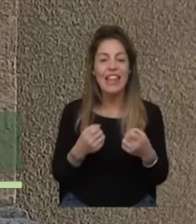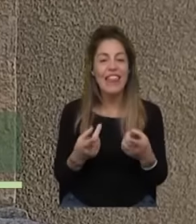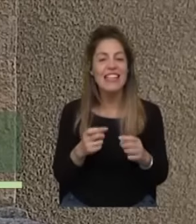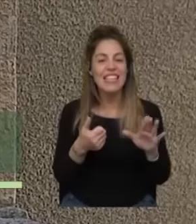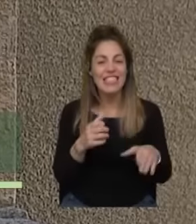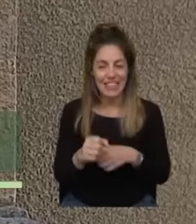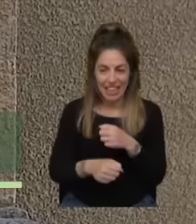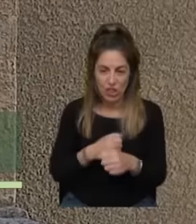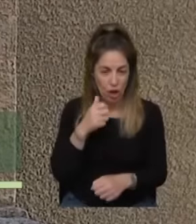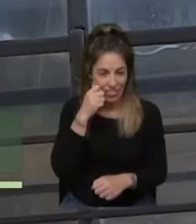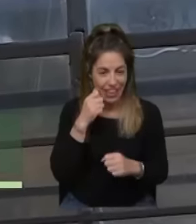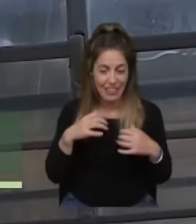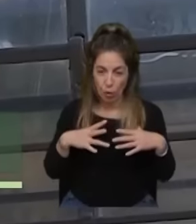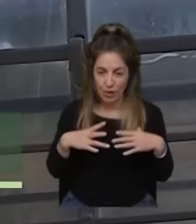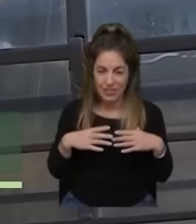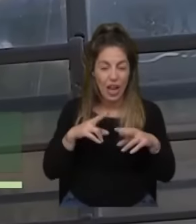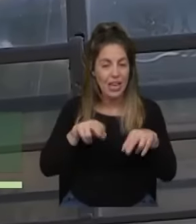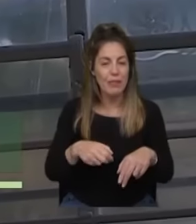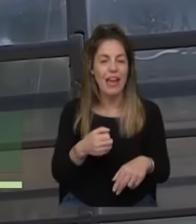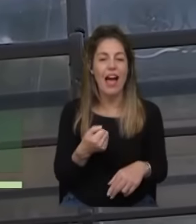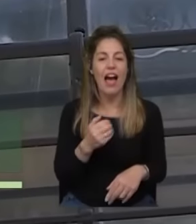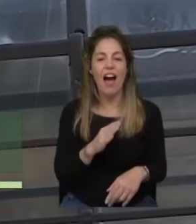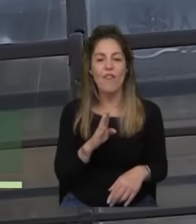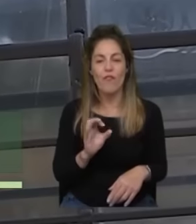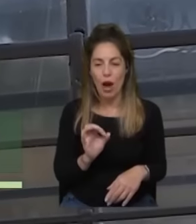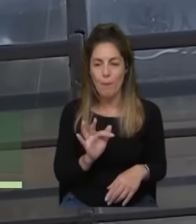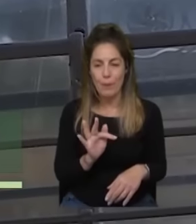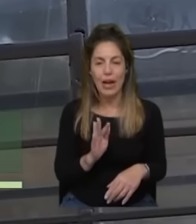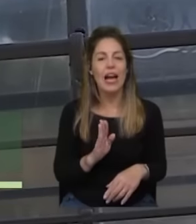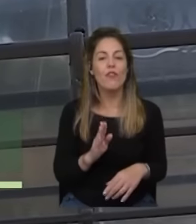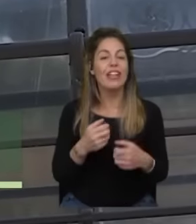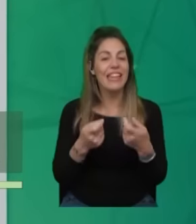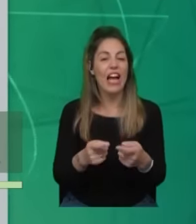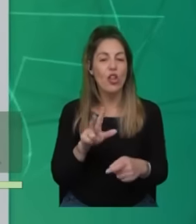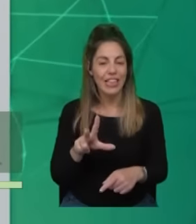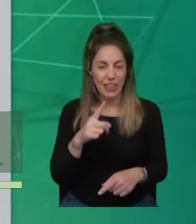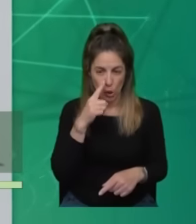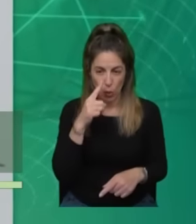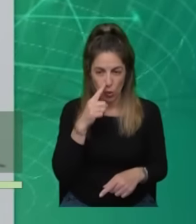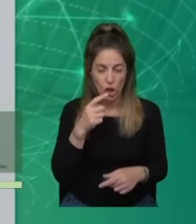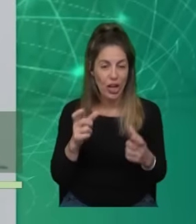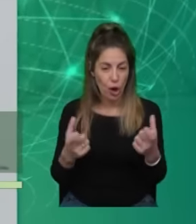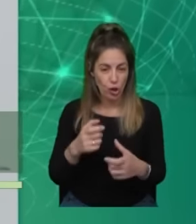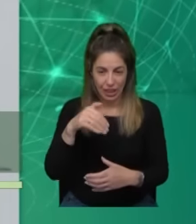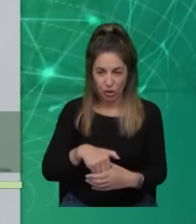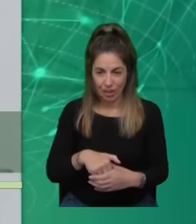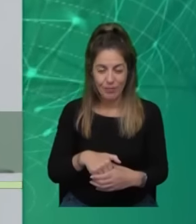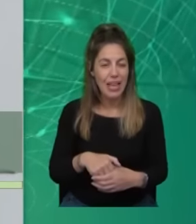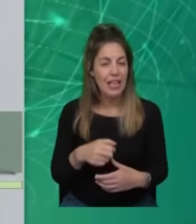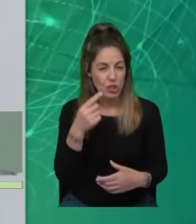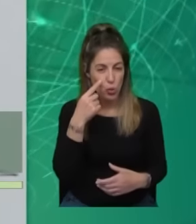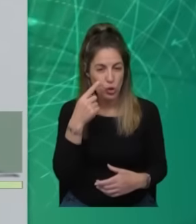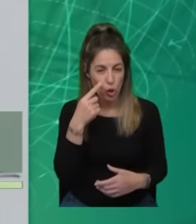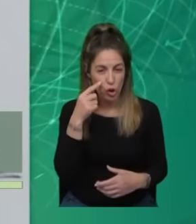60 años la edad de retiro y elimina las AFAP, fue entregado el lunes 3 de junio en la Corte Electoral. Según se desprende del documento al que